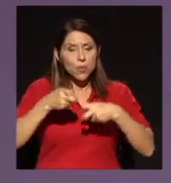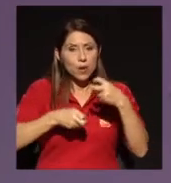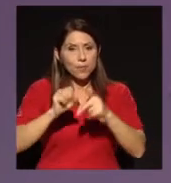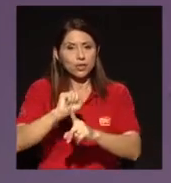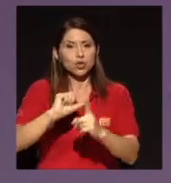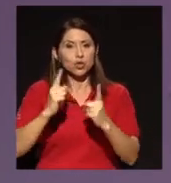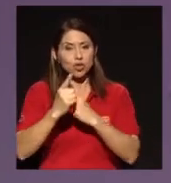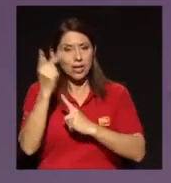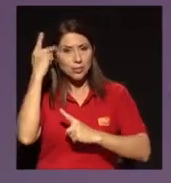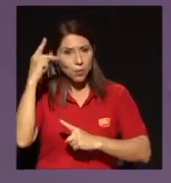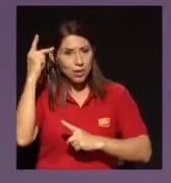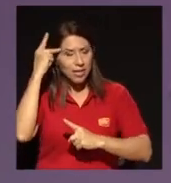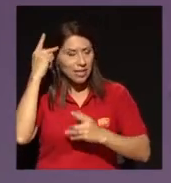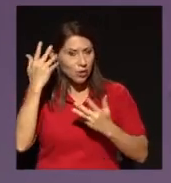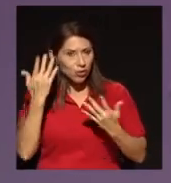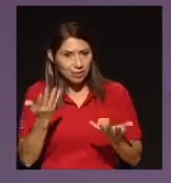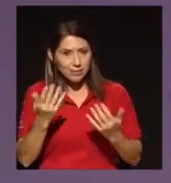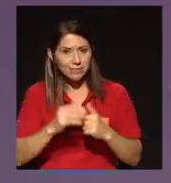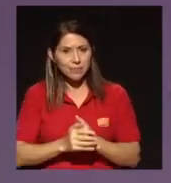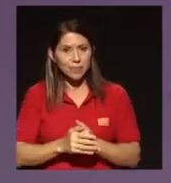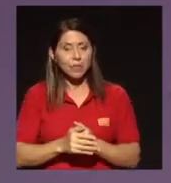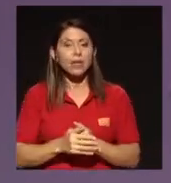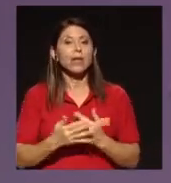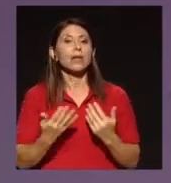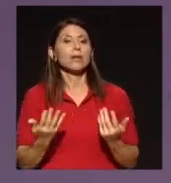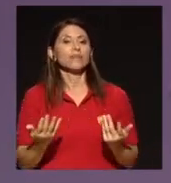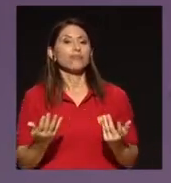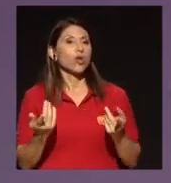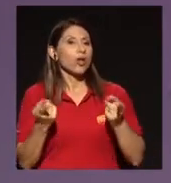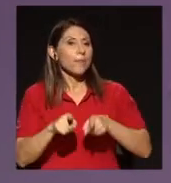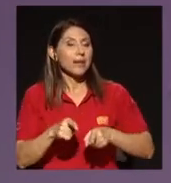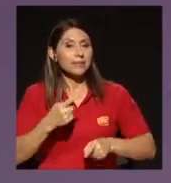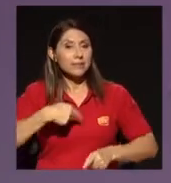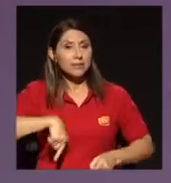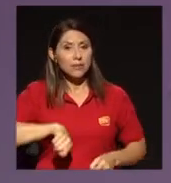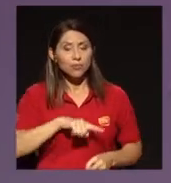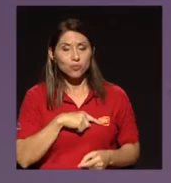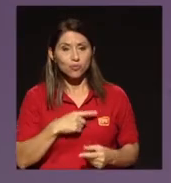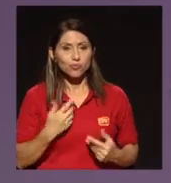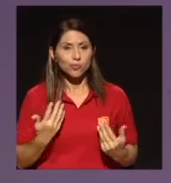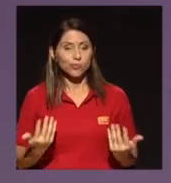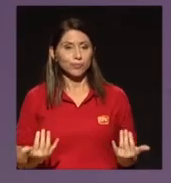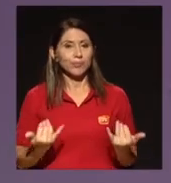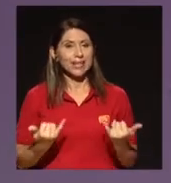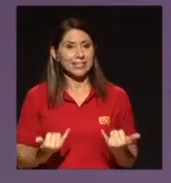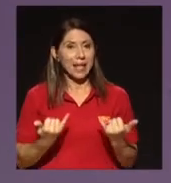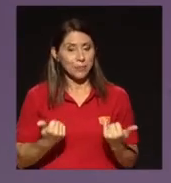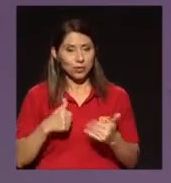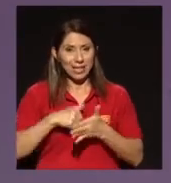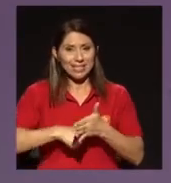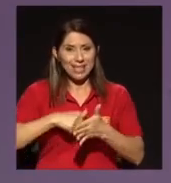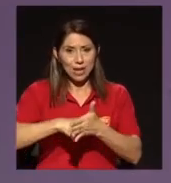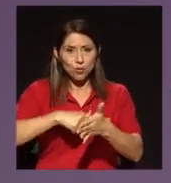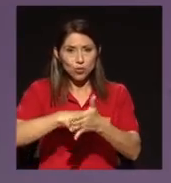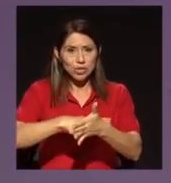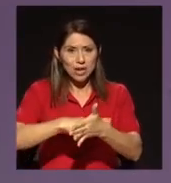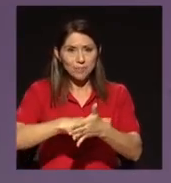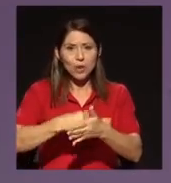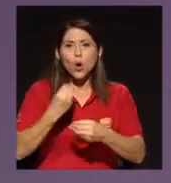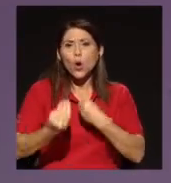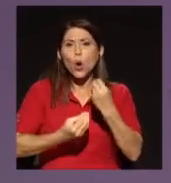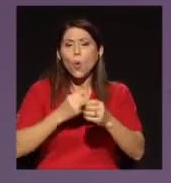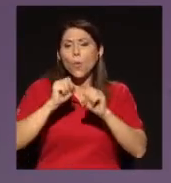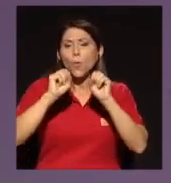sociales, políticos, etcétera. Uh-huh. Lo que pasa es que estamos, ¿verdad?, en esa lucha, es decir, de cómo romper con